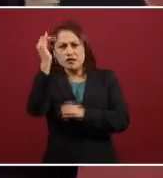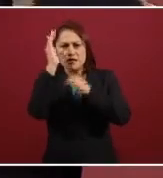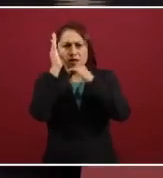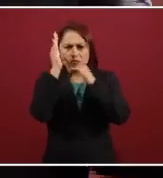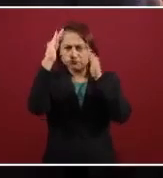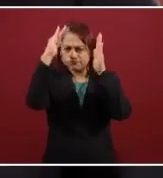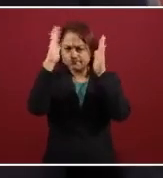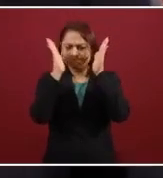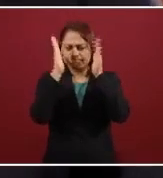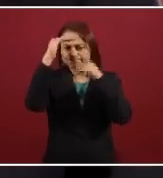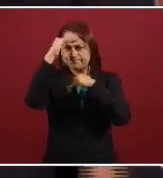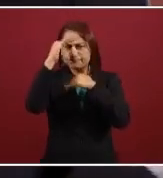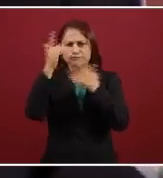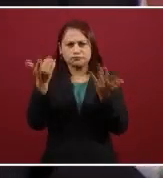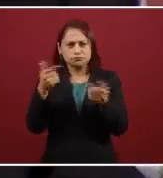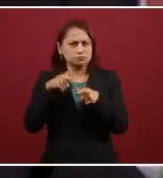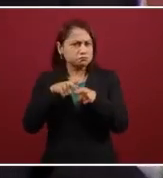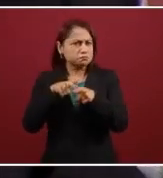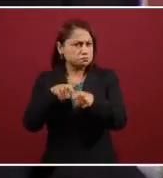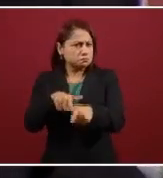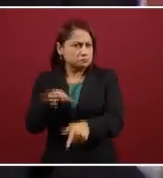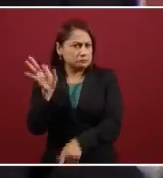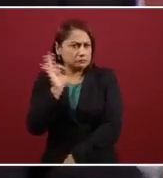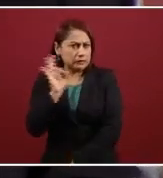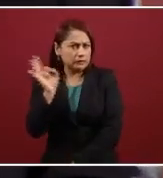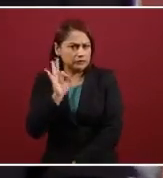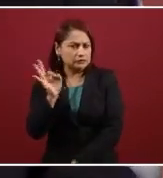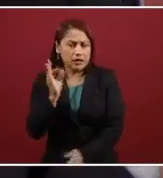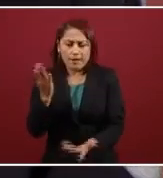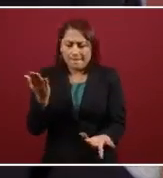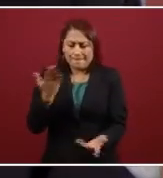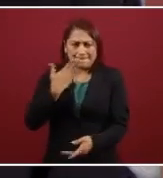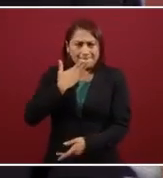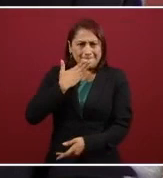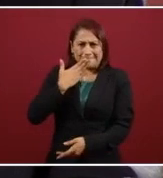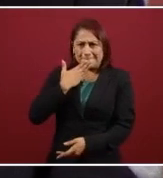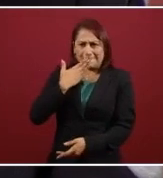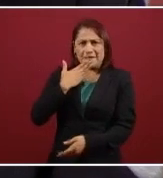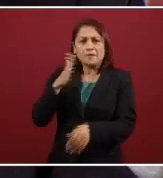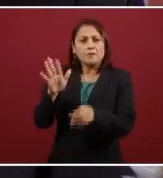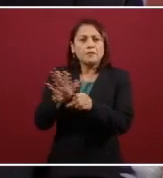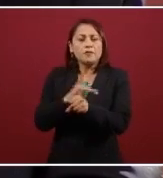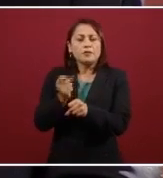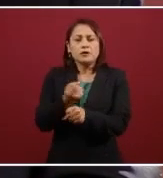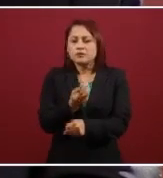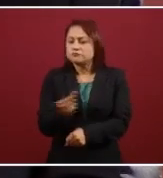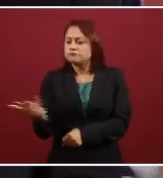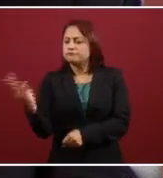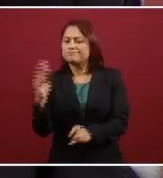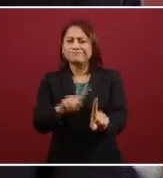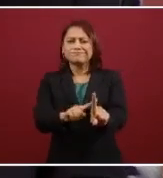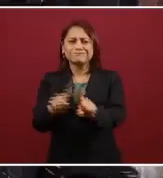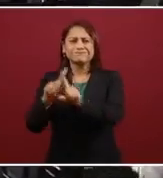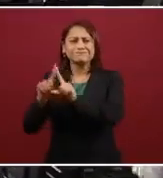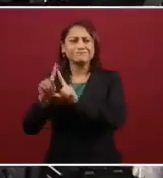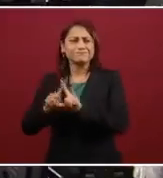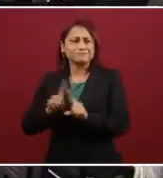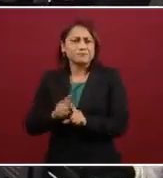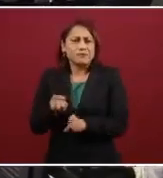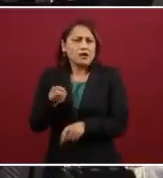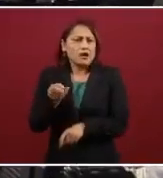porque pues eso es parte de la democracia, de la diversidad, de la pluralidad, de las